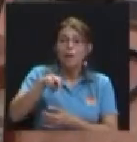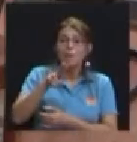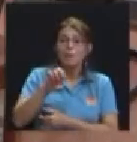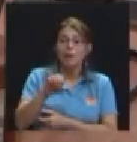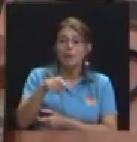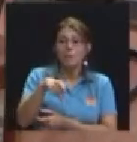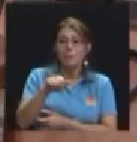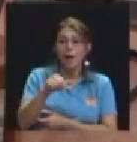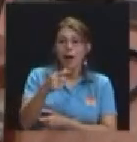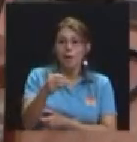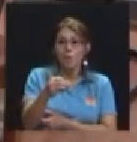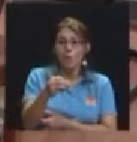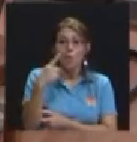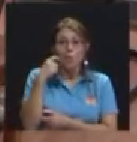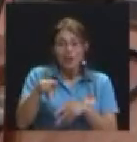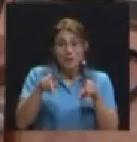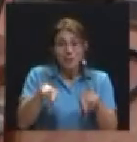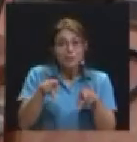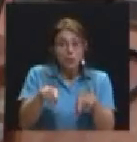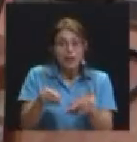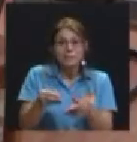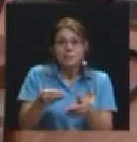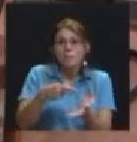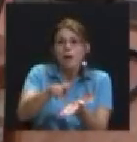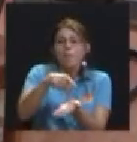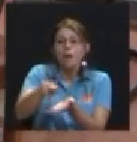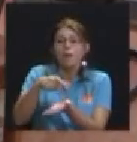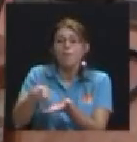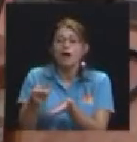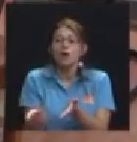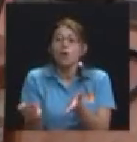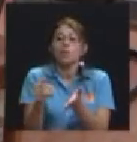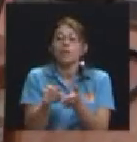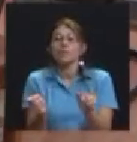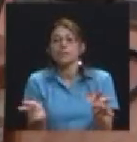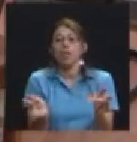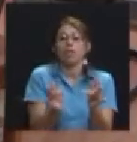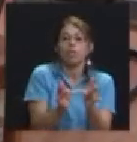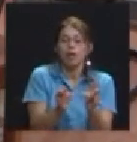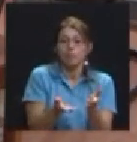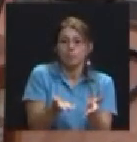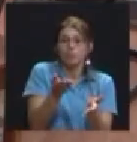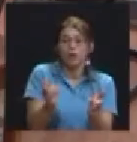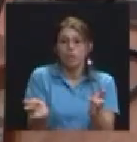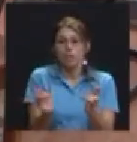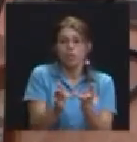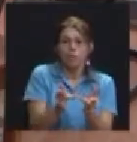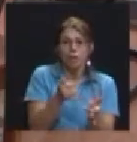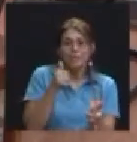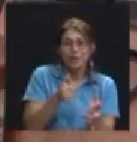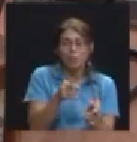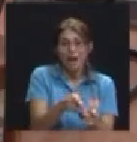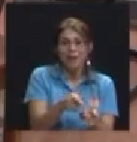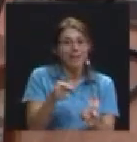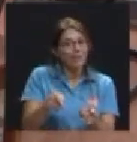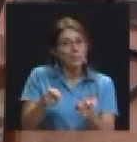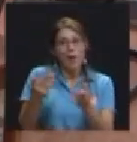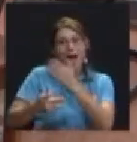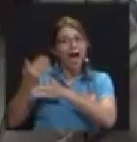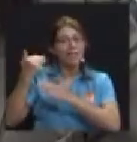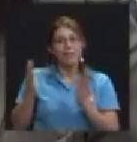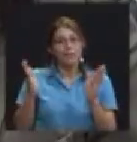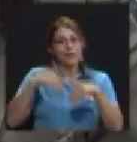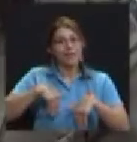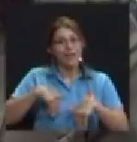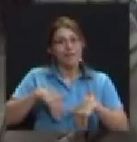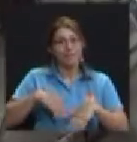recargas de celular. Y bueno, eso es una cosa que antes no estaba. Y por otro lado, la telefonía fija ya